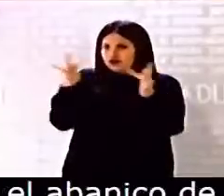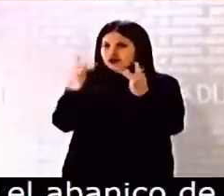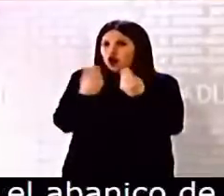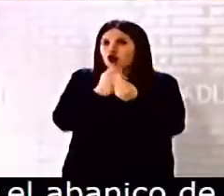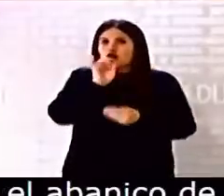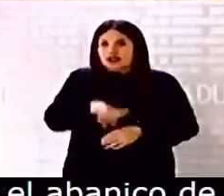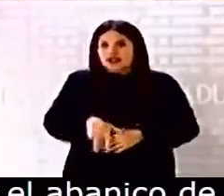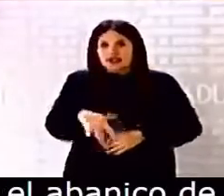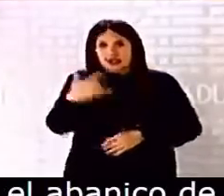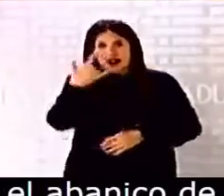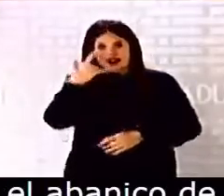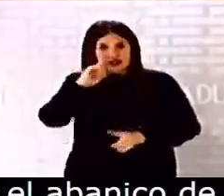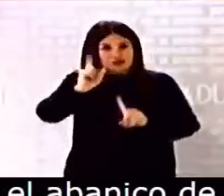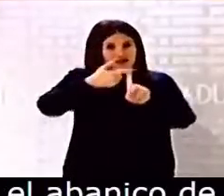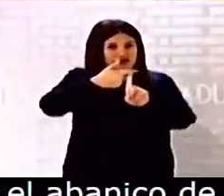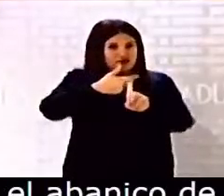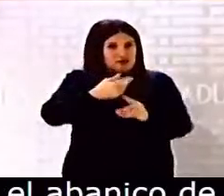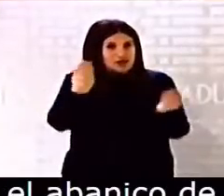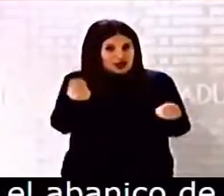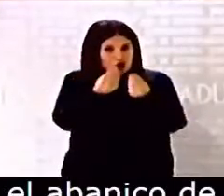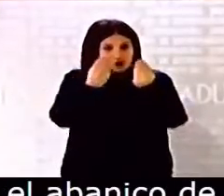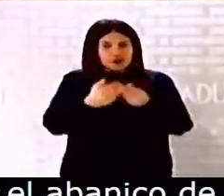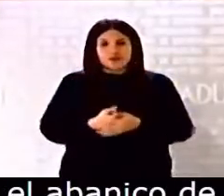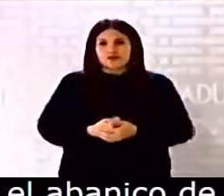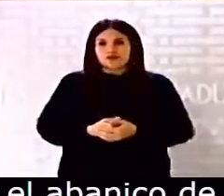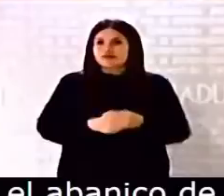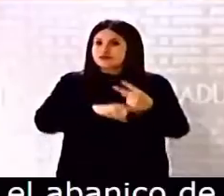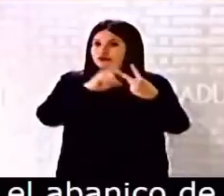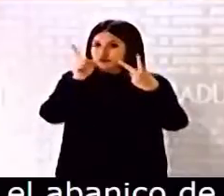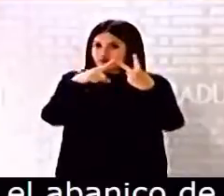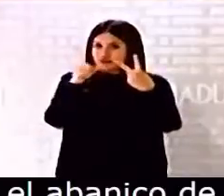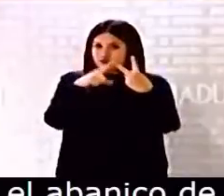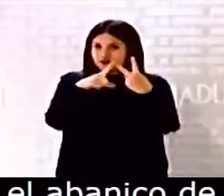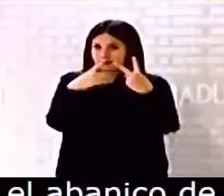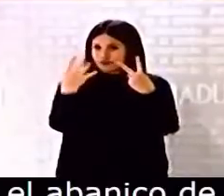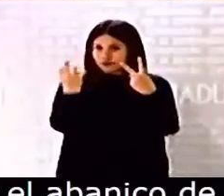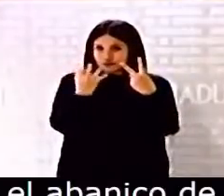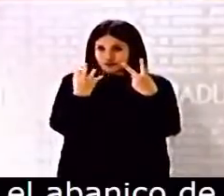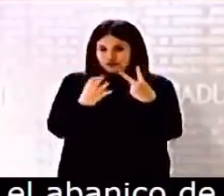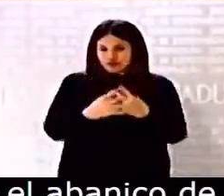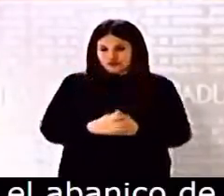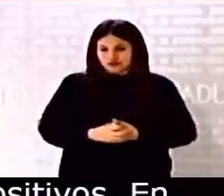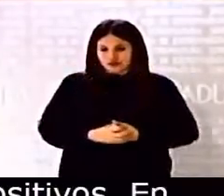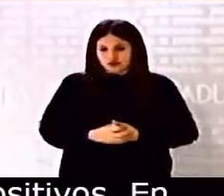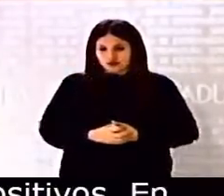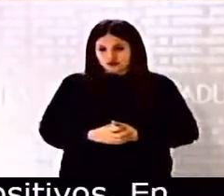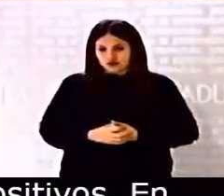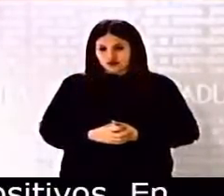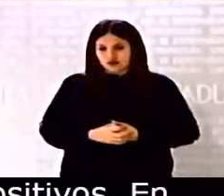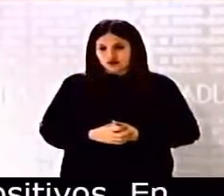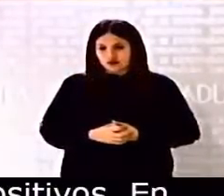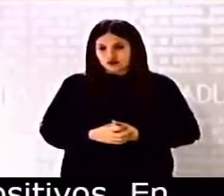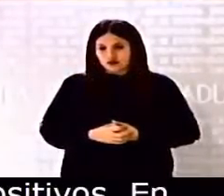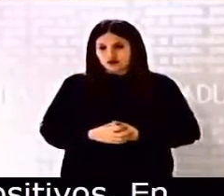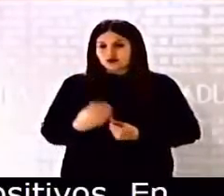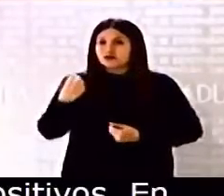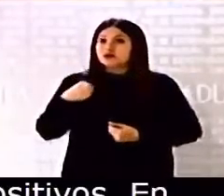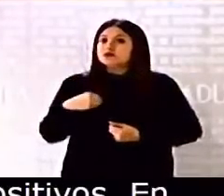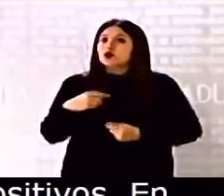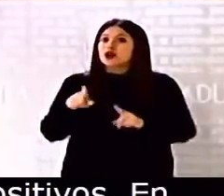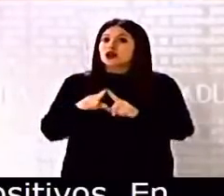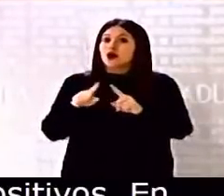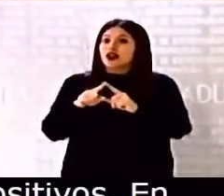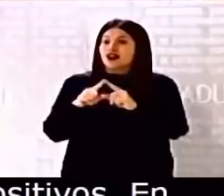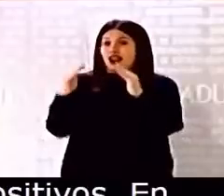casos positivos. En segundo lugar, el aislamiento va a ser de 14